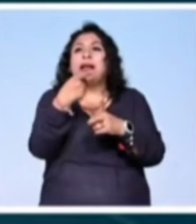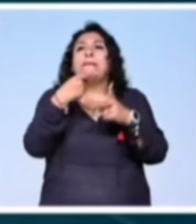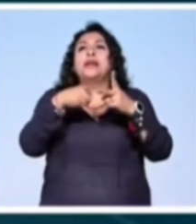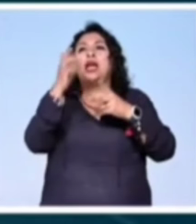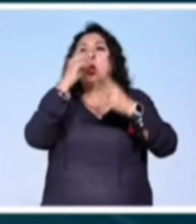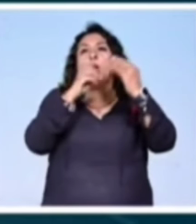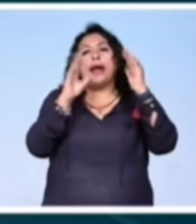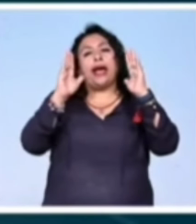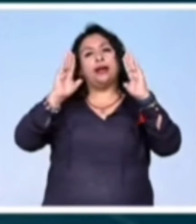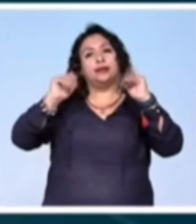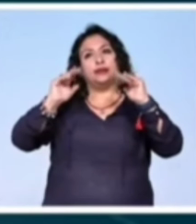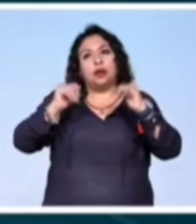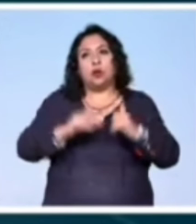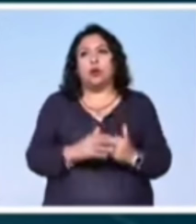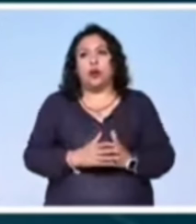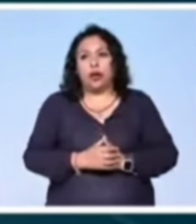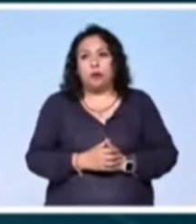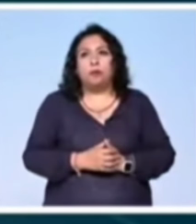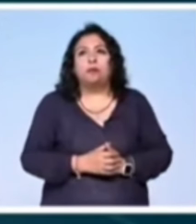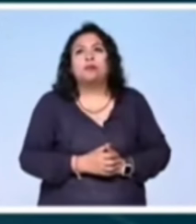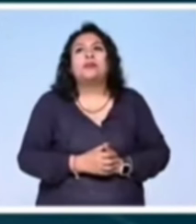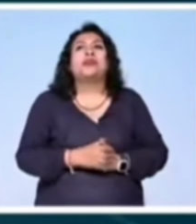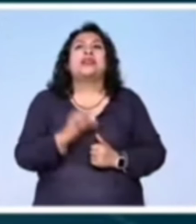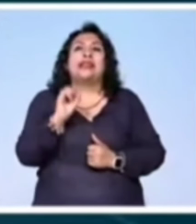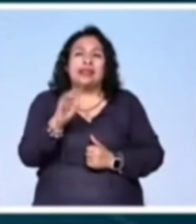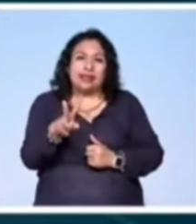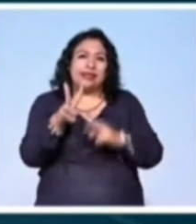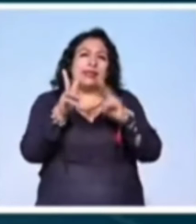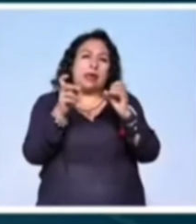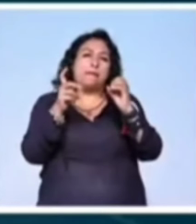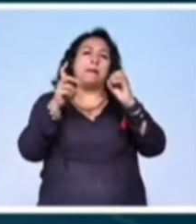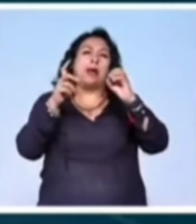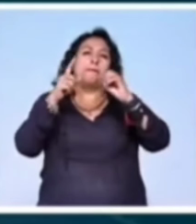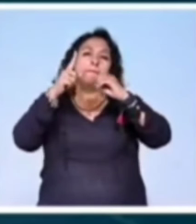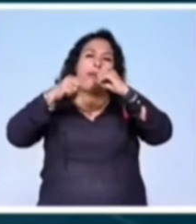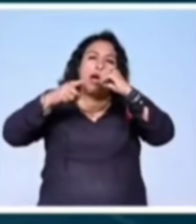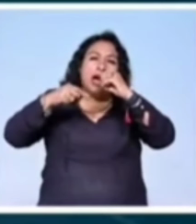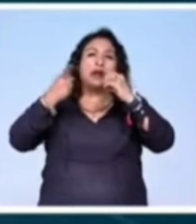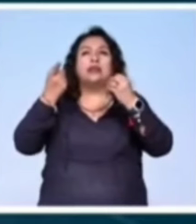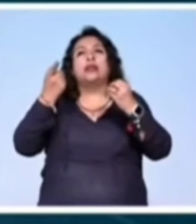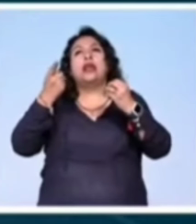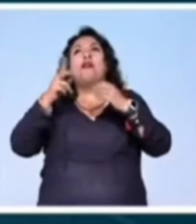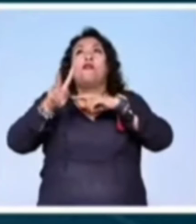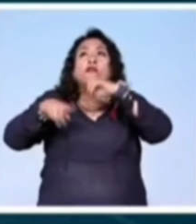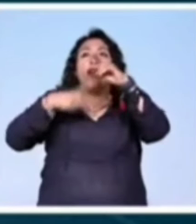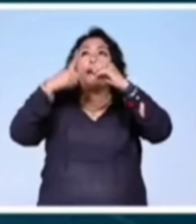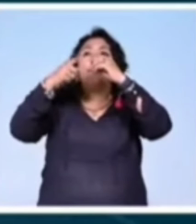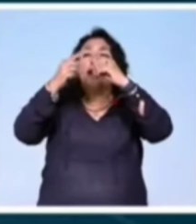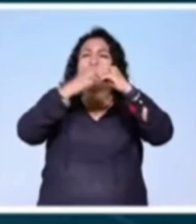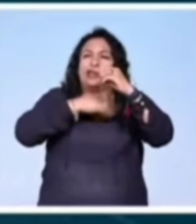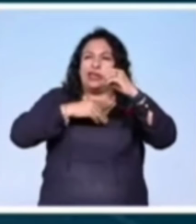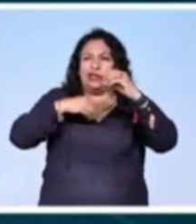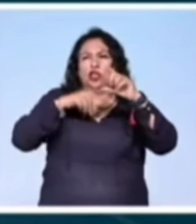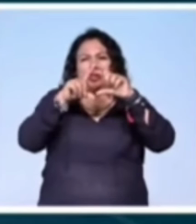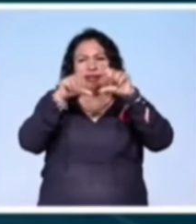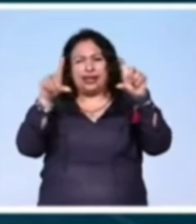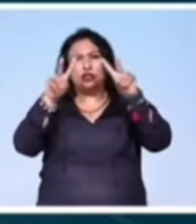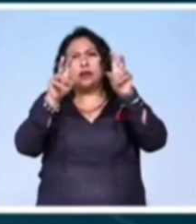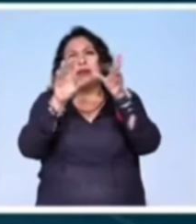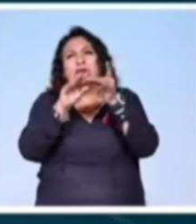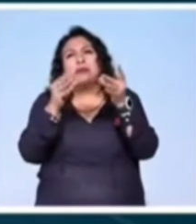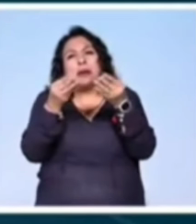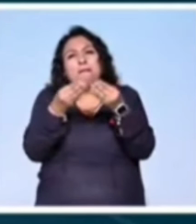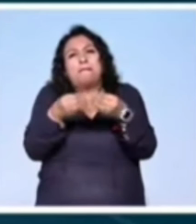obra Hasta Luego. Más allá de hablar de Marte y de la expedición a Marte de los hijos, creo que es un texto que habla